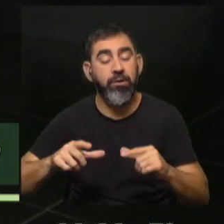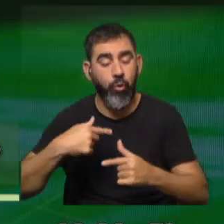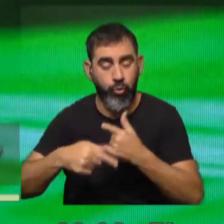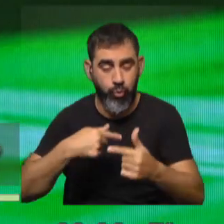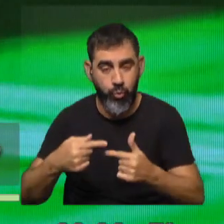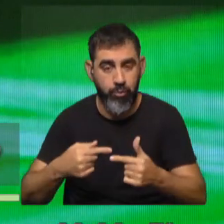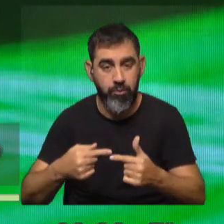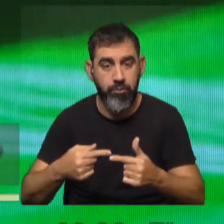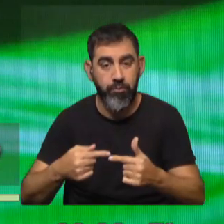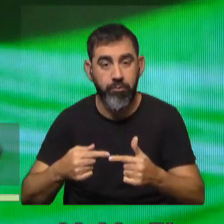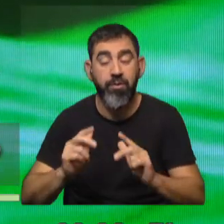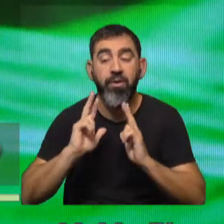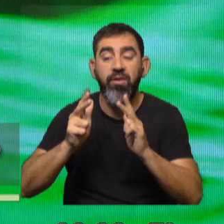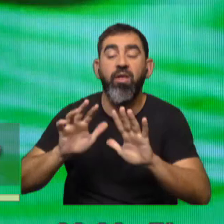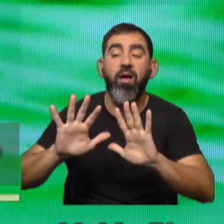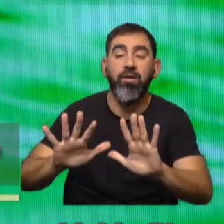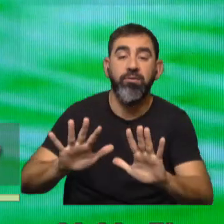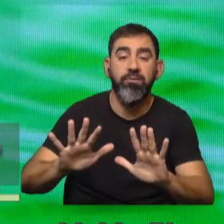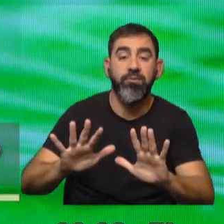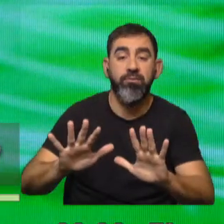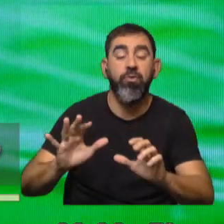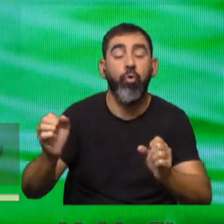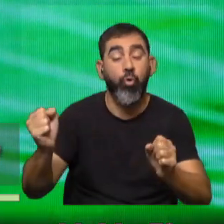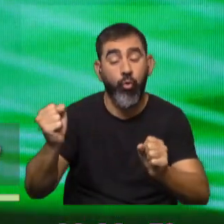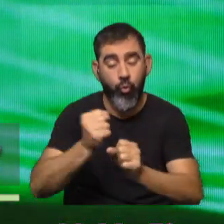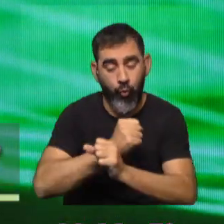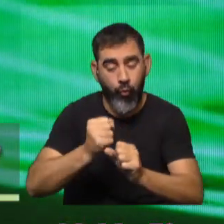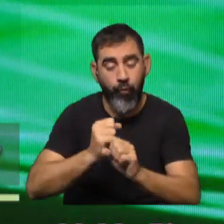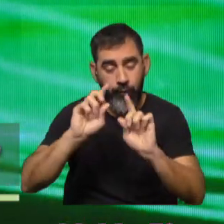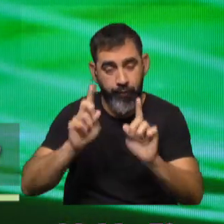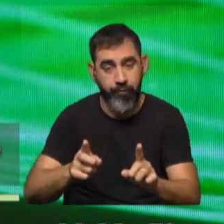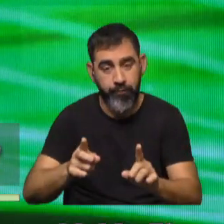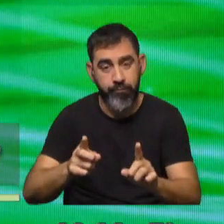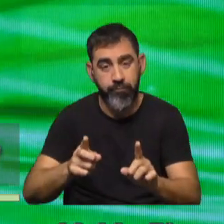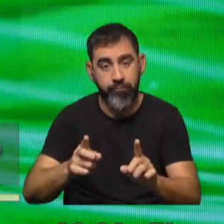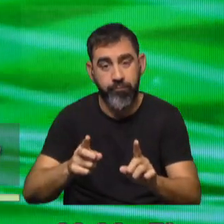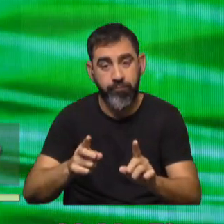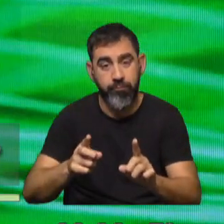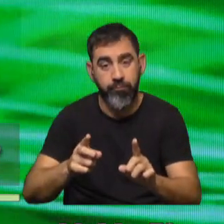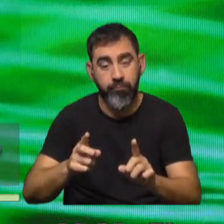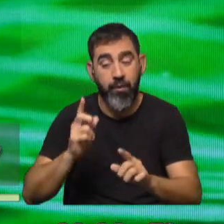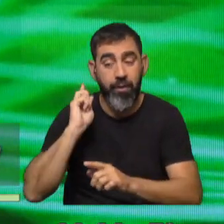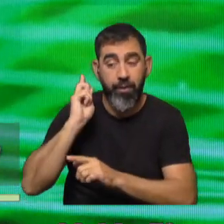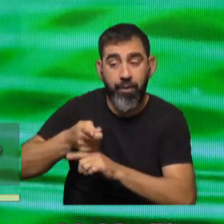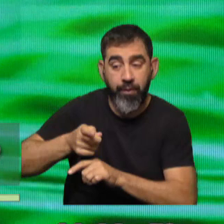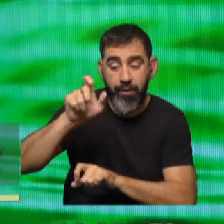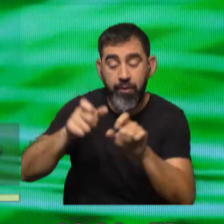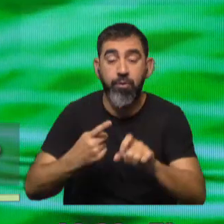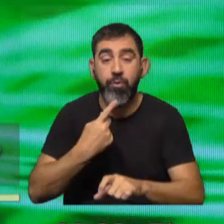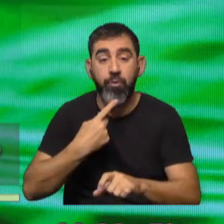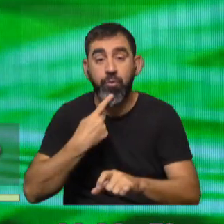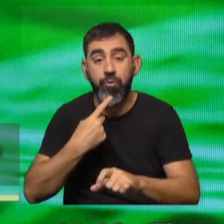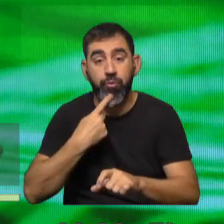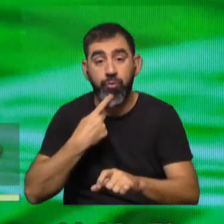que se haya dicho de esa manera confirma una vez más que buena parte de los decisores político y